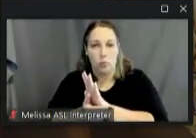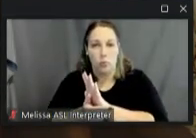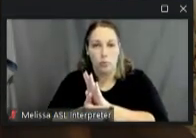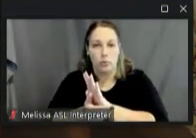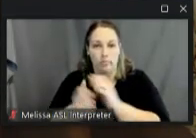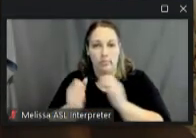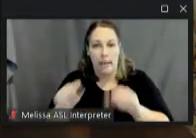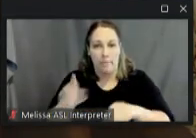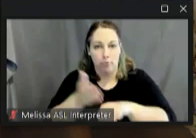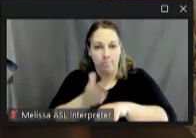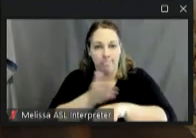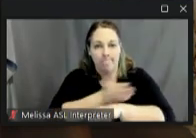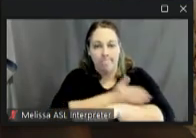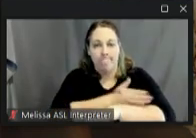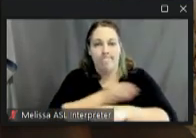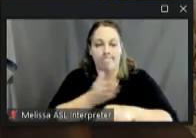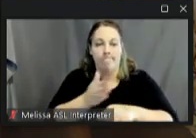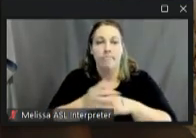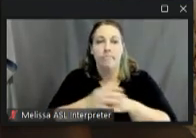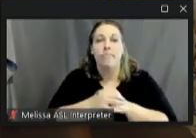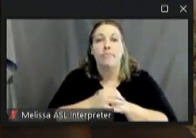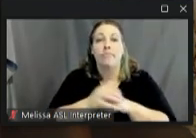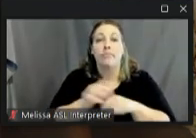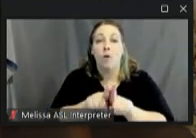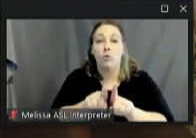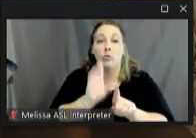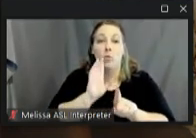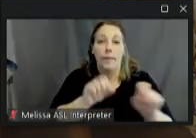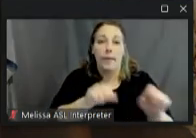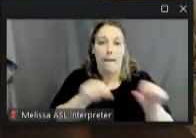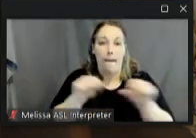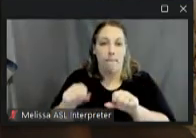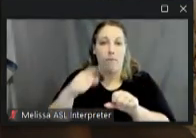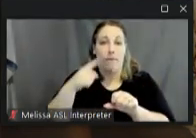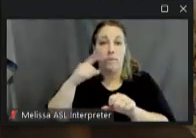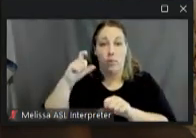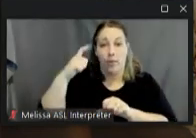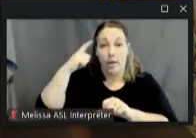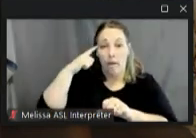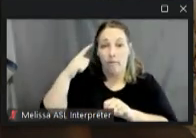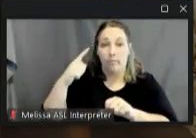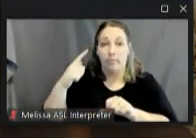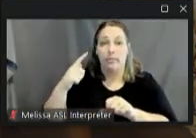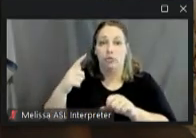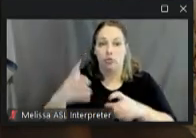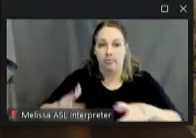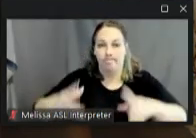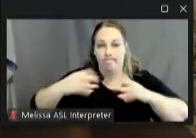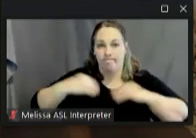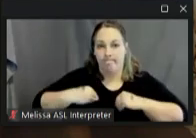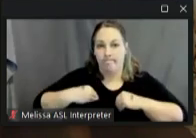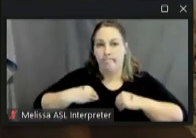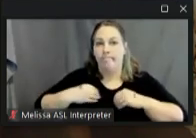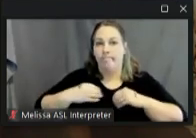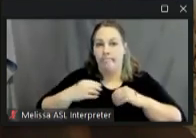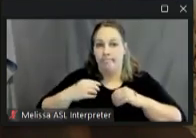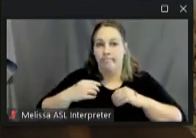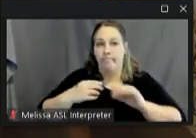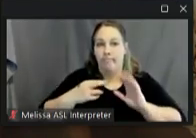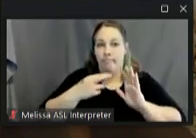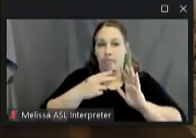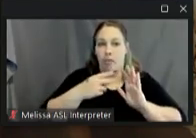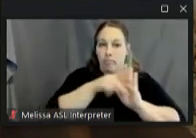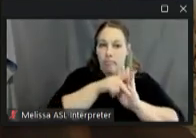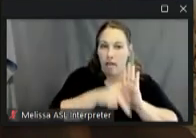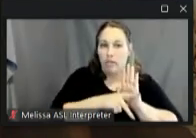estas medidas, estas prácticas, hacer reformas si lo consideran oportuno y de esa manera fortalecer